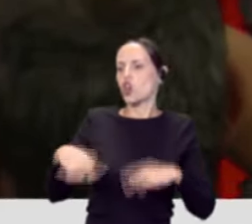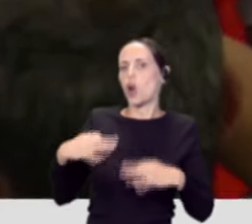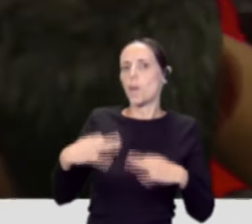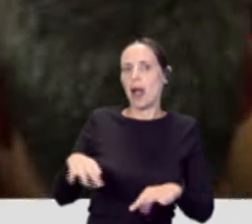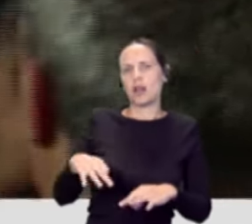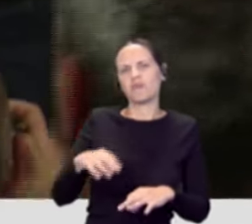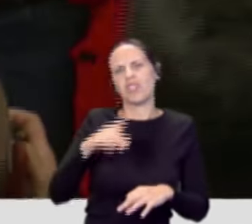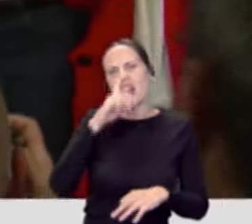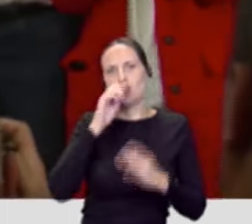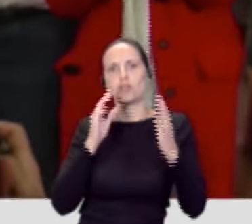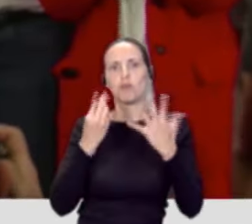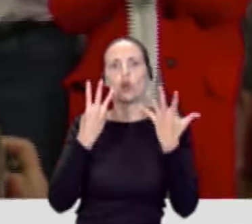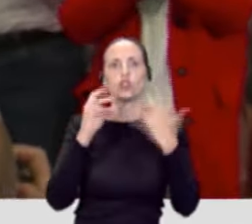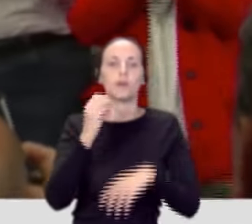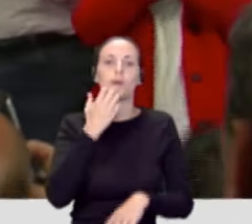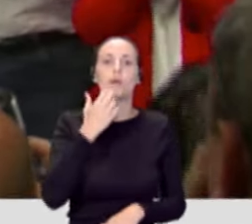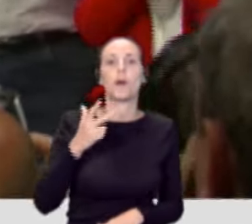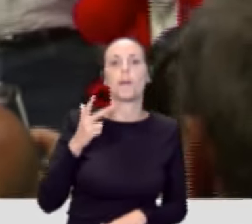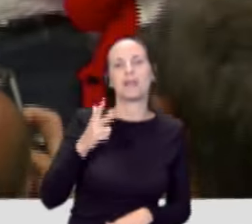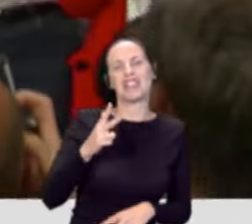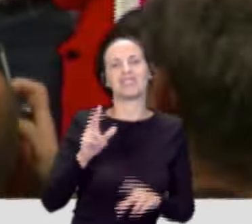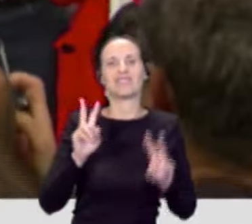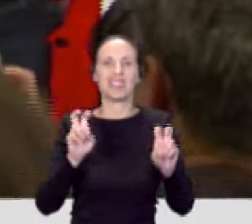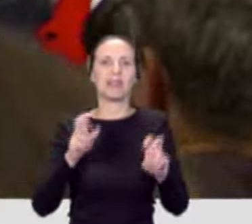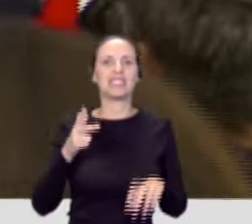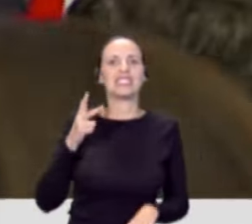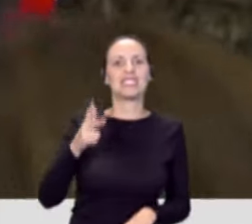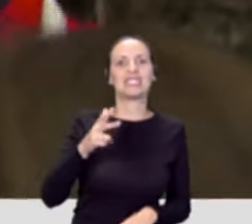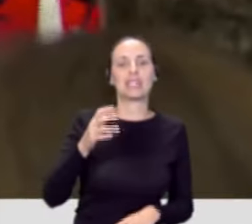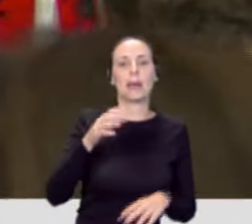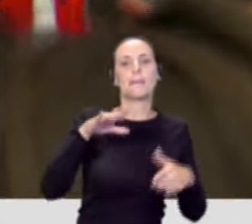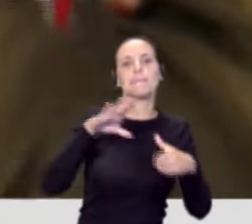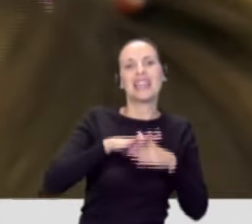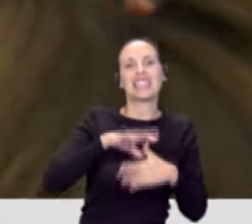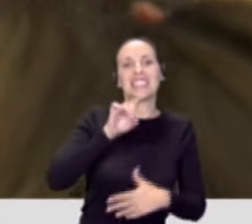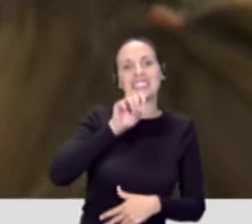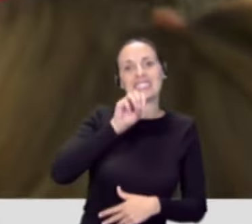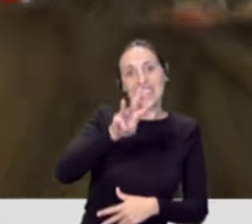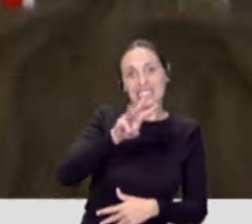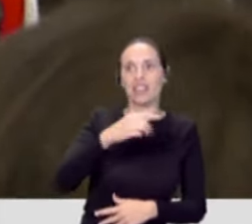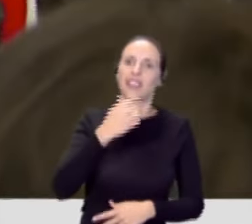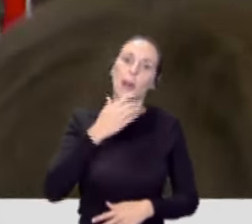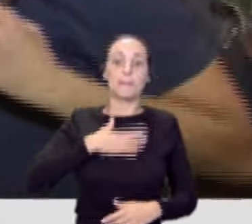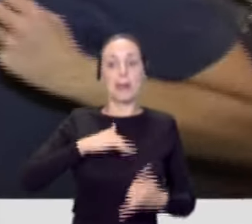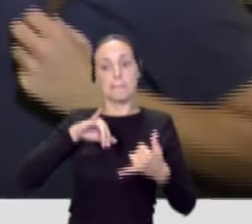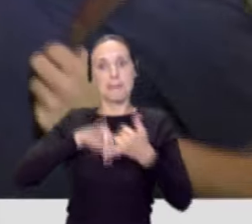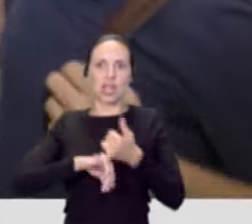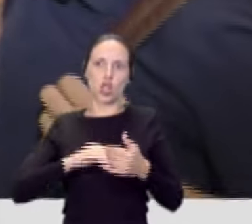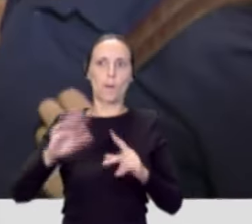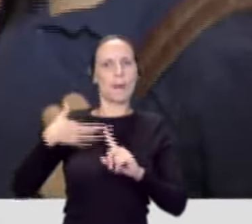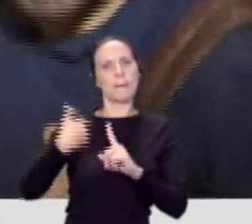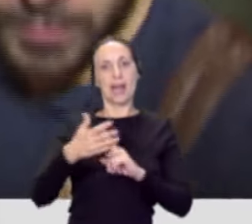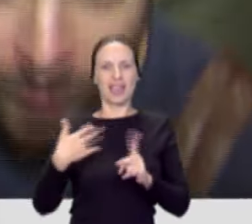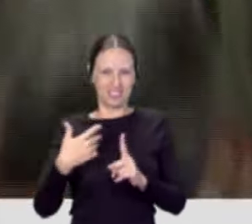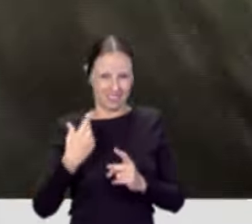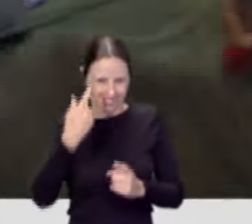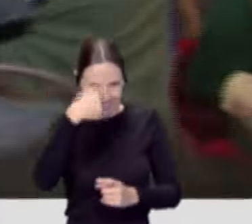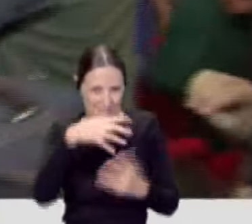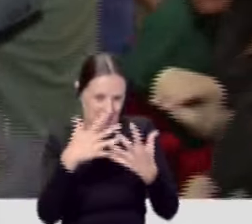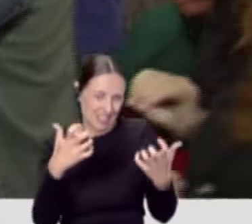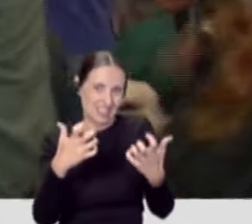años 80 con el chiste de martes y 13, mi marido me pega, sí, hemos avanzado... Y hay que ser sinceros, y nosotros nos